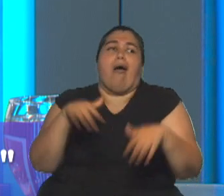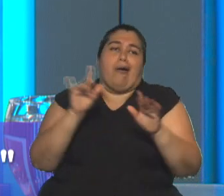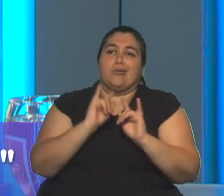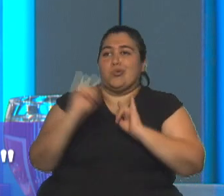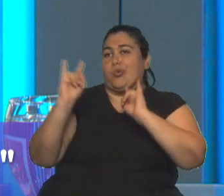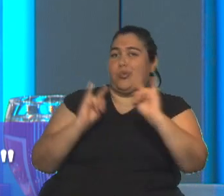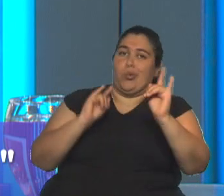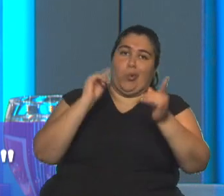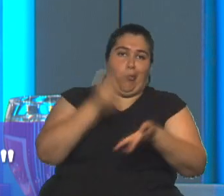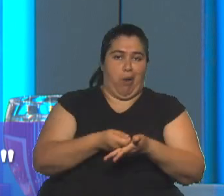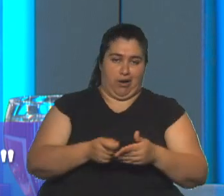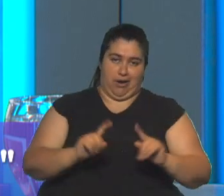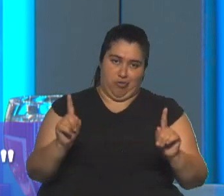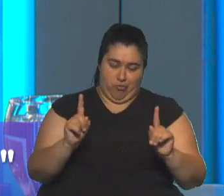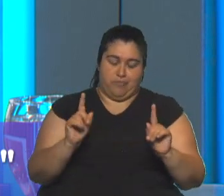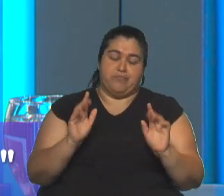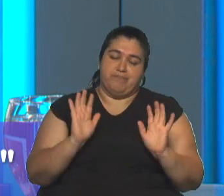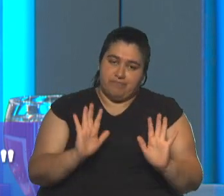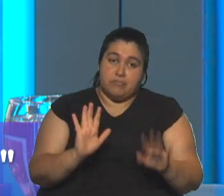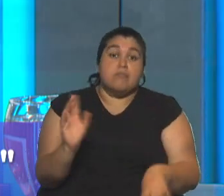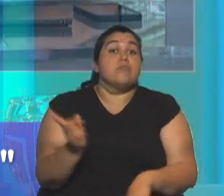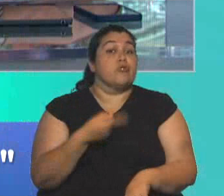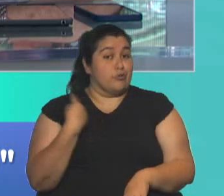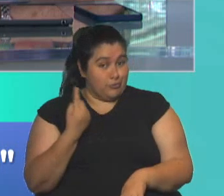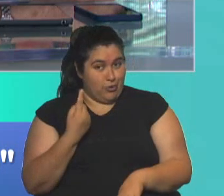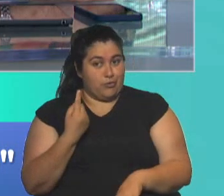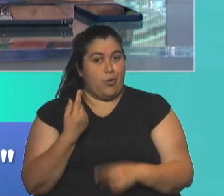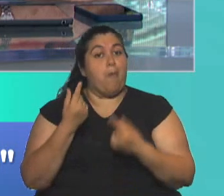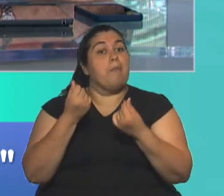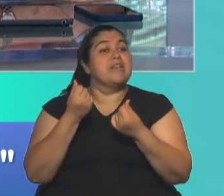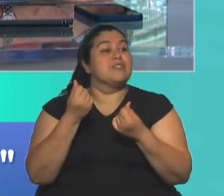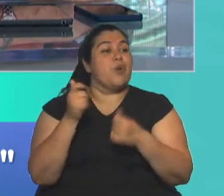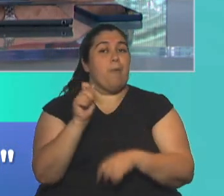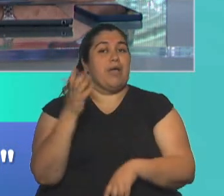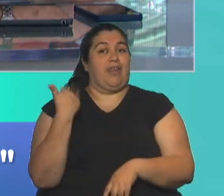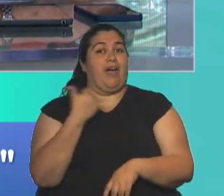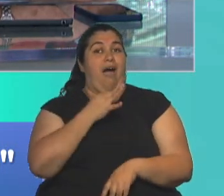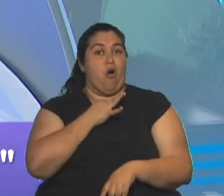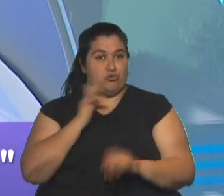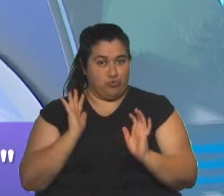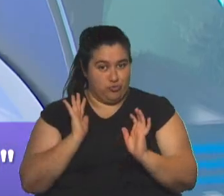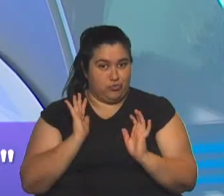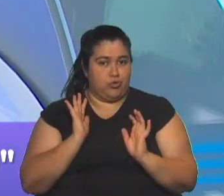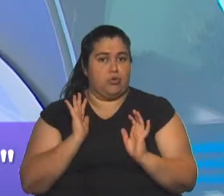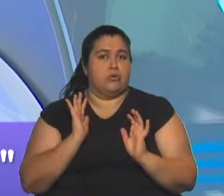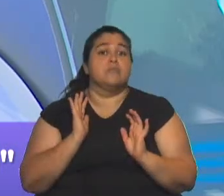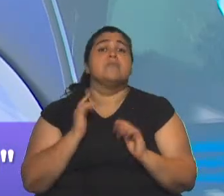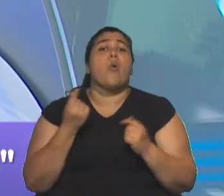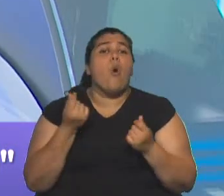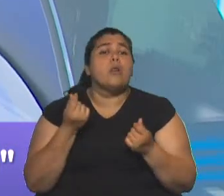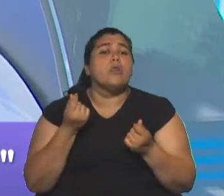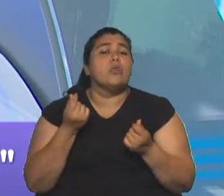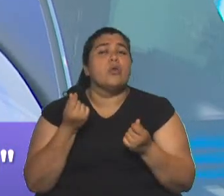riesgo de vida. Bueno, nosotros tenemos los precios de agosto, o sea, ahora deben ser superiores, sí, de cuánto